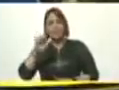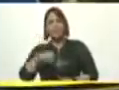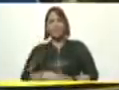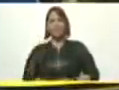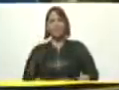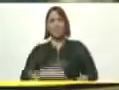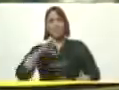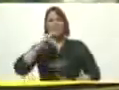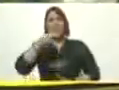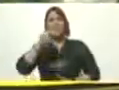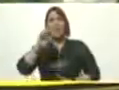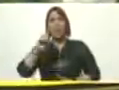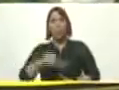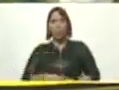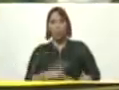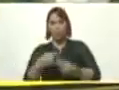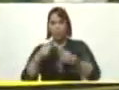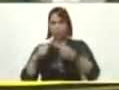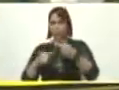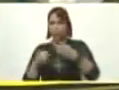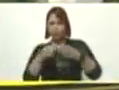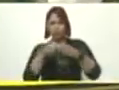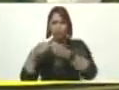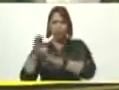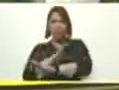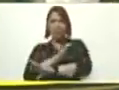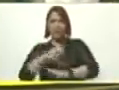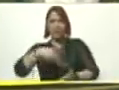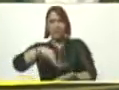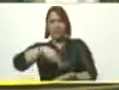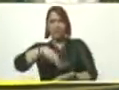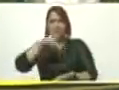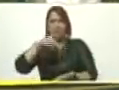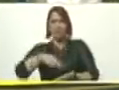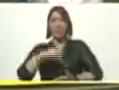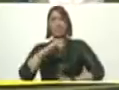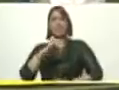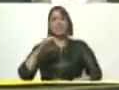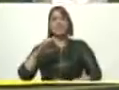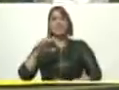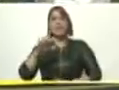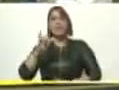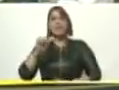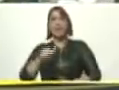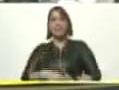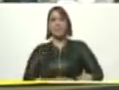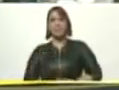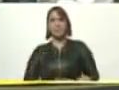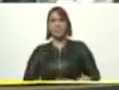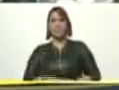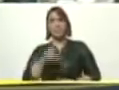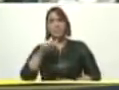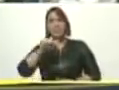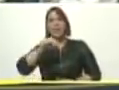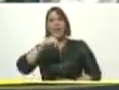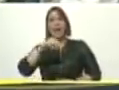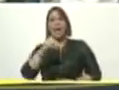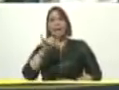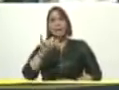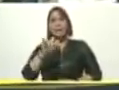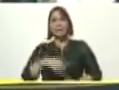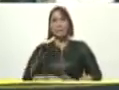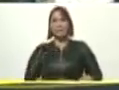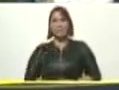ocheo Feliciano etcétera bueno Celia Cruz Celia Cruz Andy Montañez